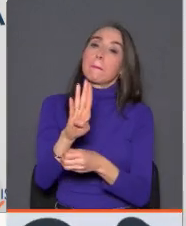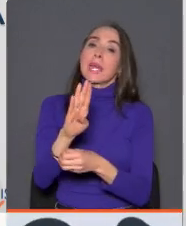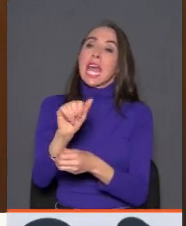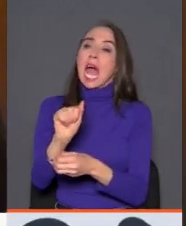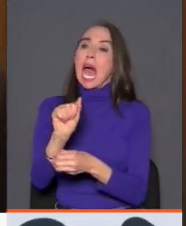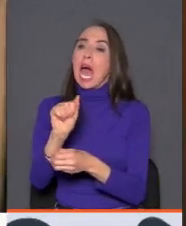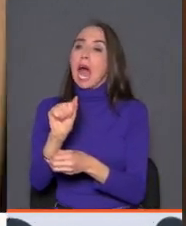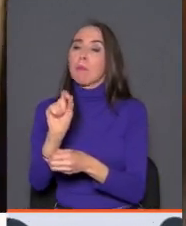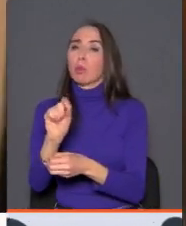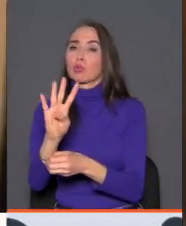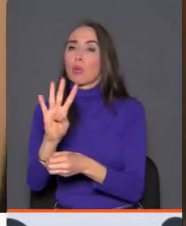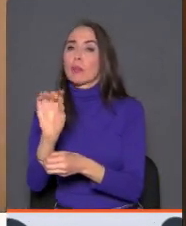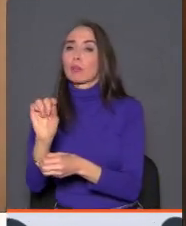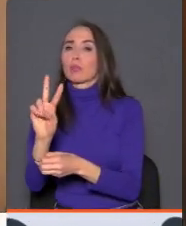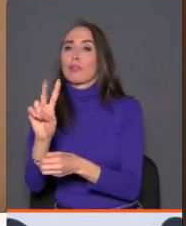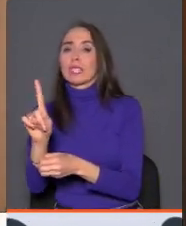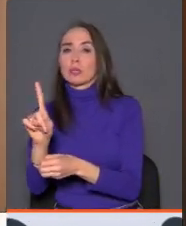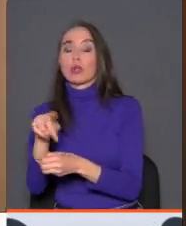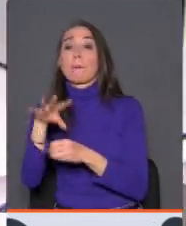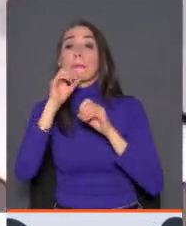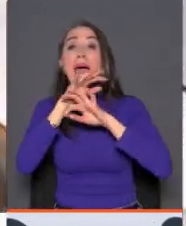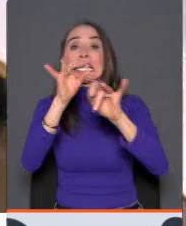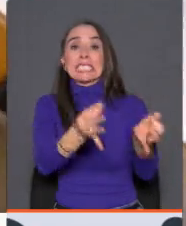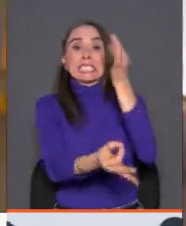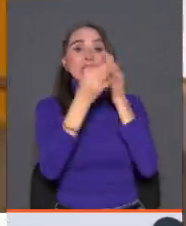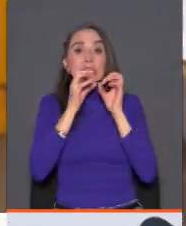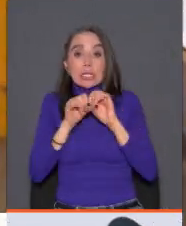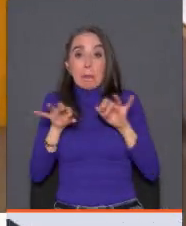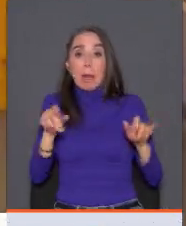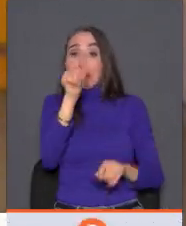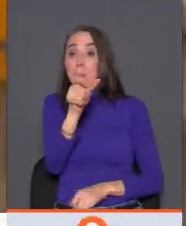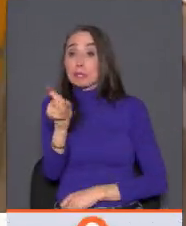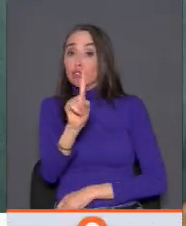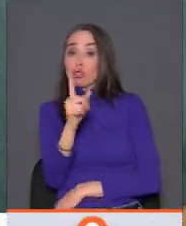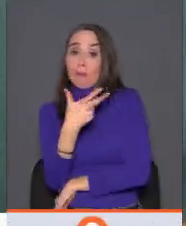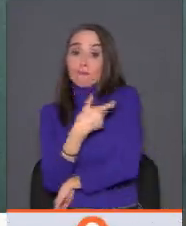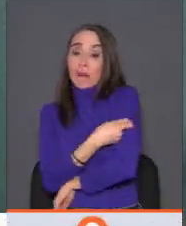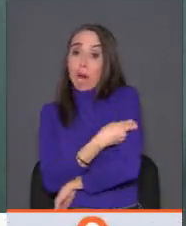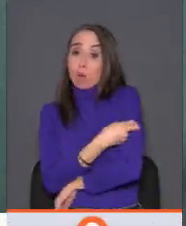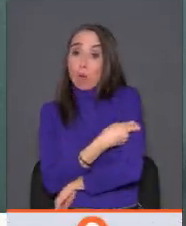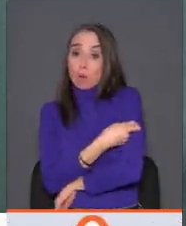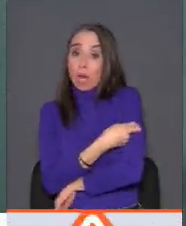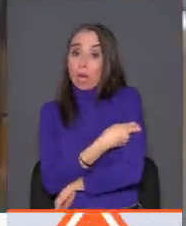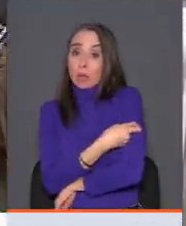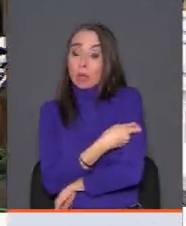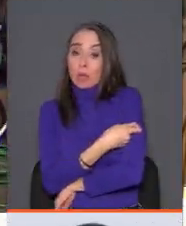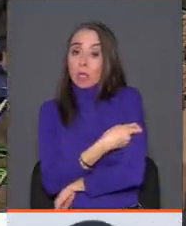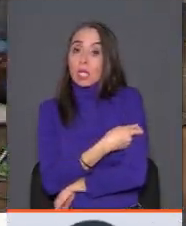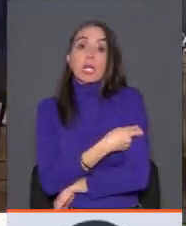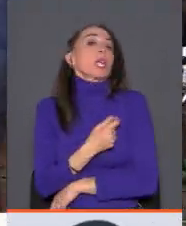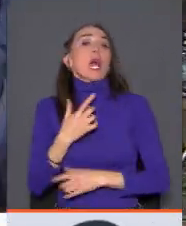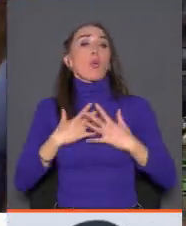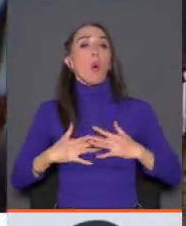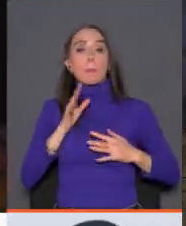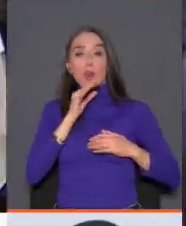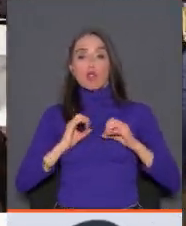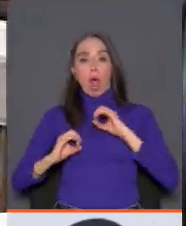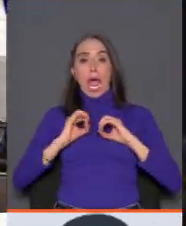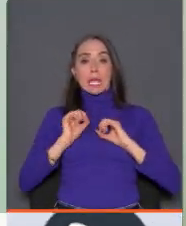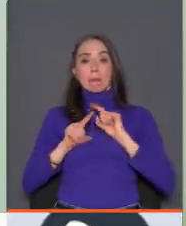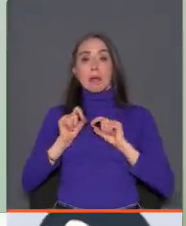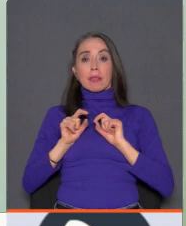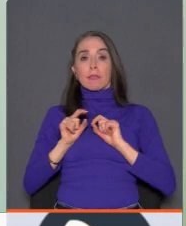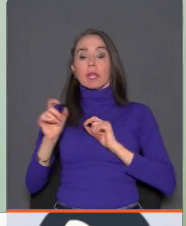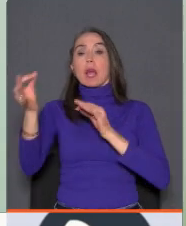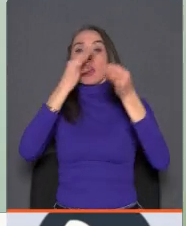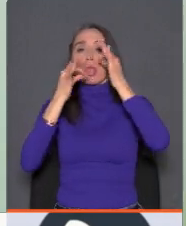BA.4.1. Y son más transmisibles. Y las personas que no están vacunadas se enfrentan así sin ninguna herramienta frente a la infección y por supuesto en ellos replica